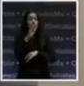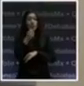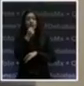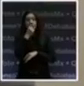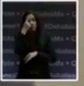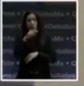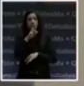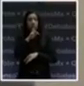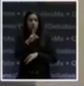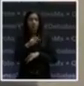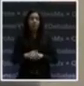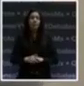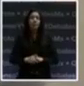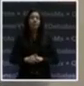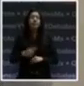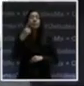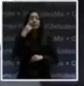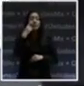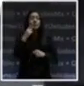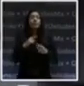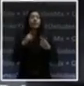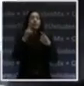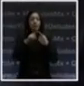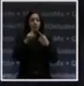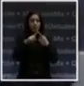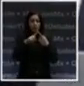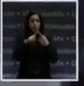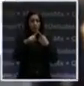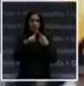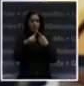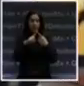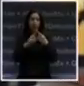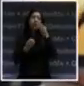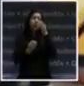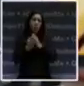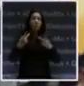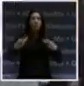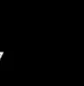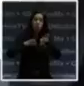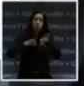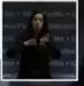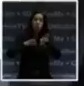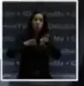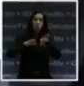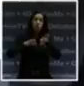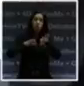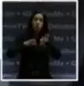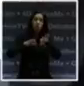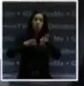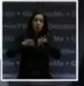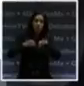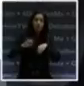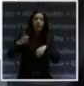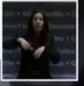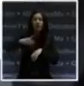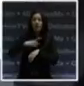partir de este momento. Primero que nada, vamos a los nuevos funcionarios del gobierno municipal, vamos a aplicarles